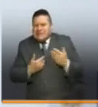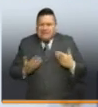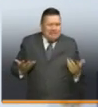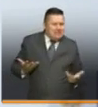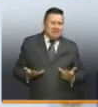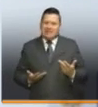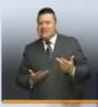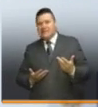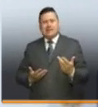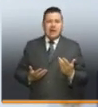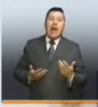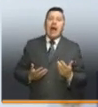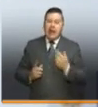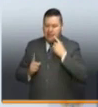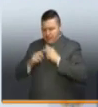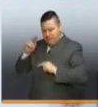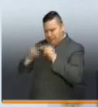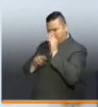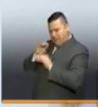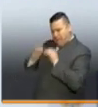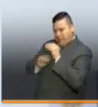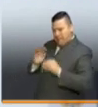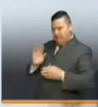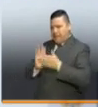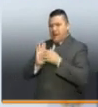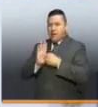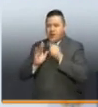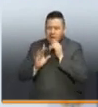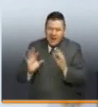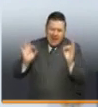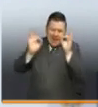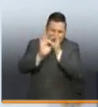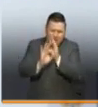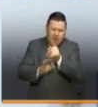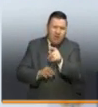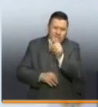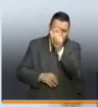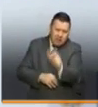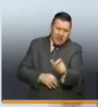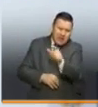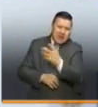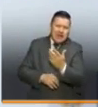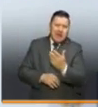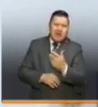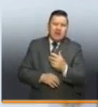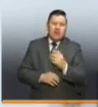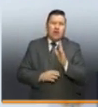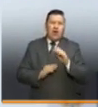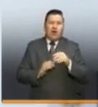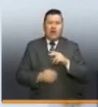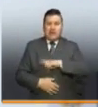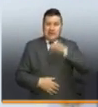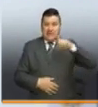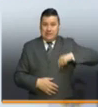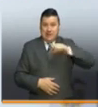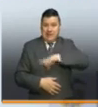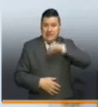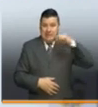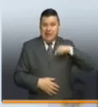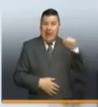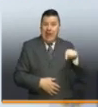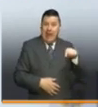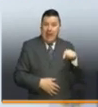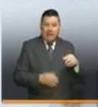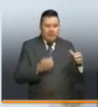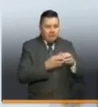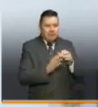programa se construyó con base en la focalización usando las fases del sisbén que son el sistema de información que